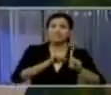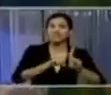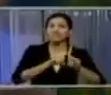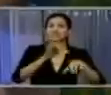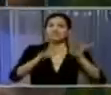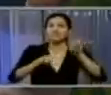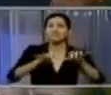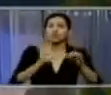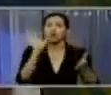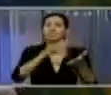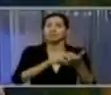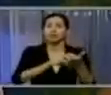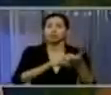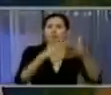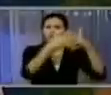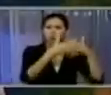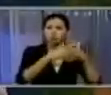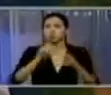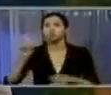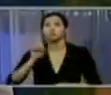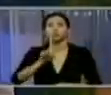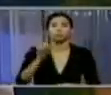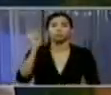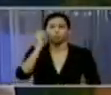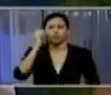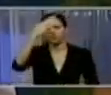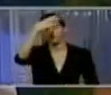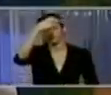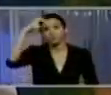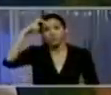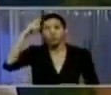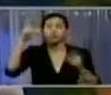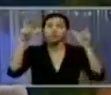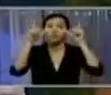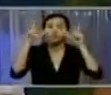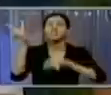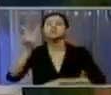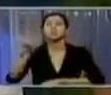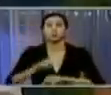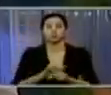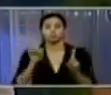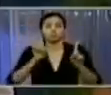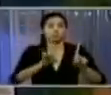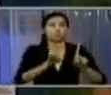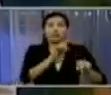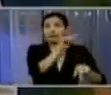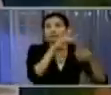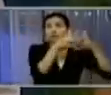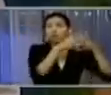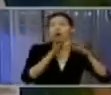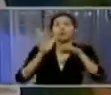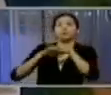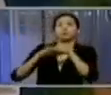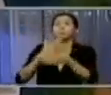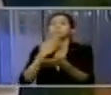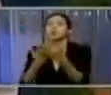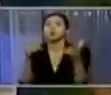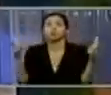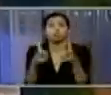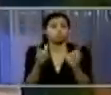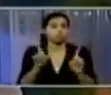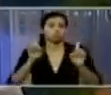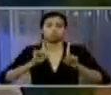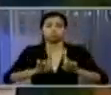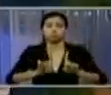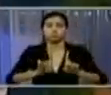la canciller Delcy Rodríguez. Reunión solicitada por los Estados Unidos. Fue una reunión de